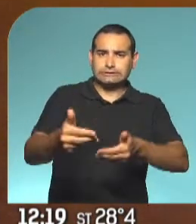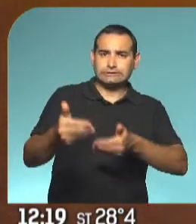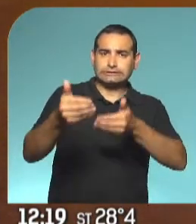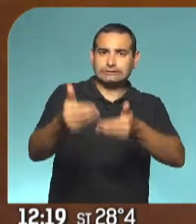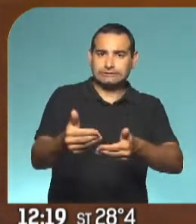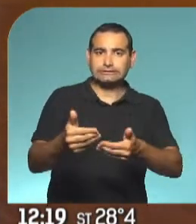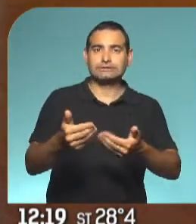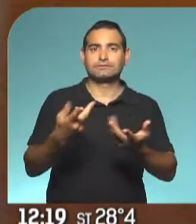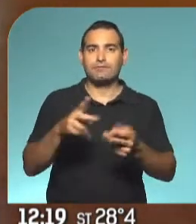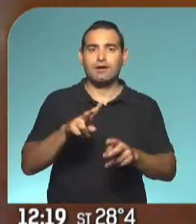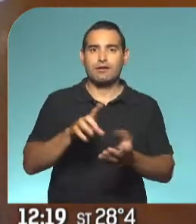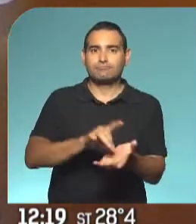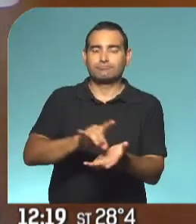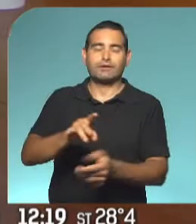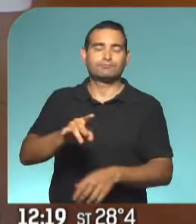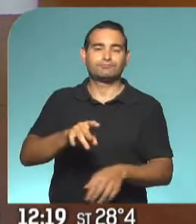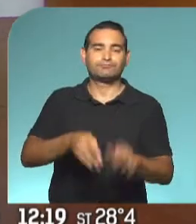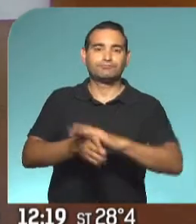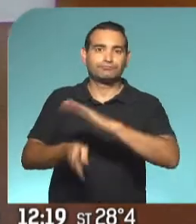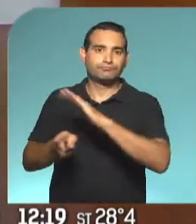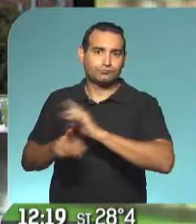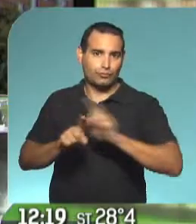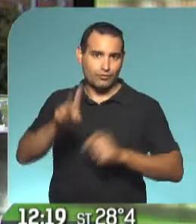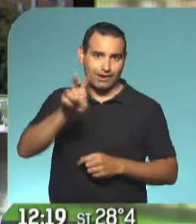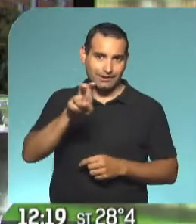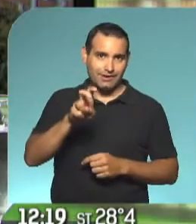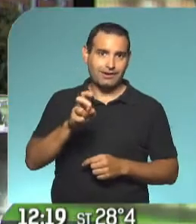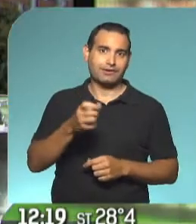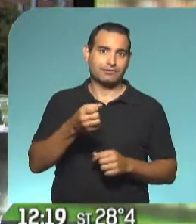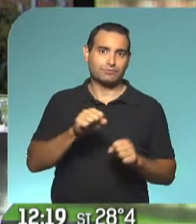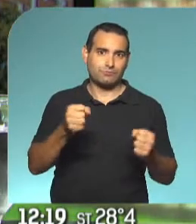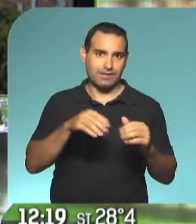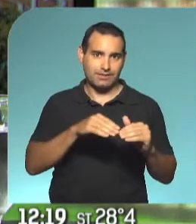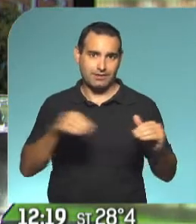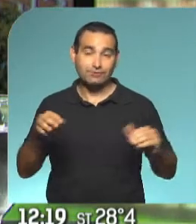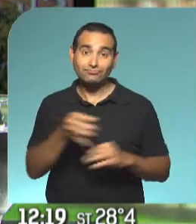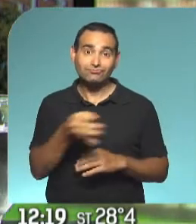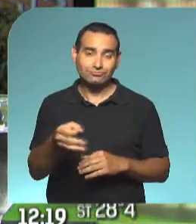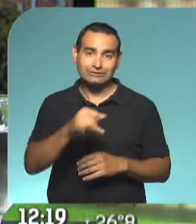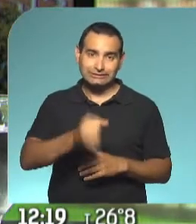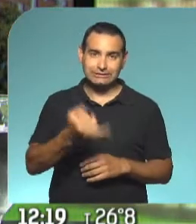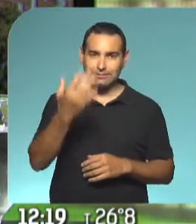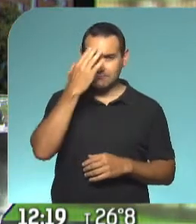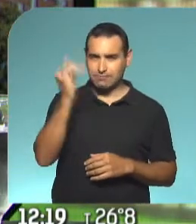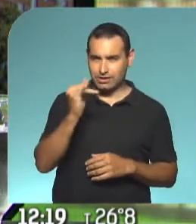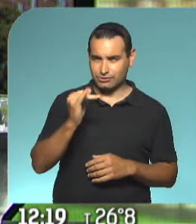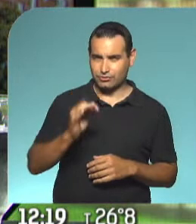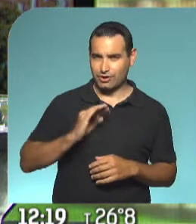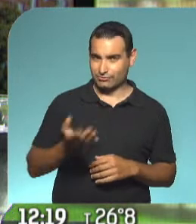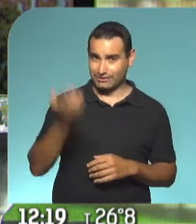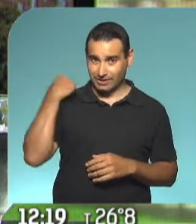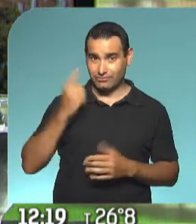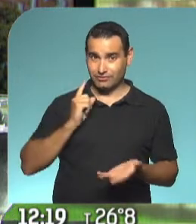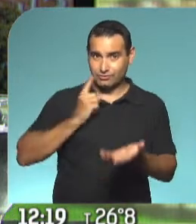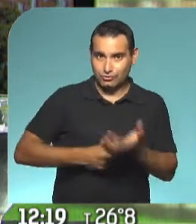suspender los desalojos y los aumentos de los alquileres exactamente recordemos que esto fue una media emergencia que se tomó en marzo del año pasado